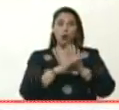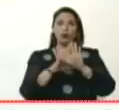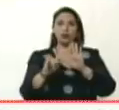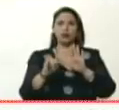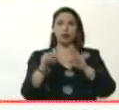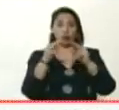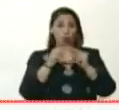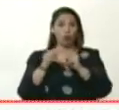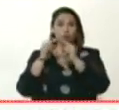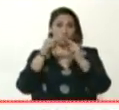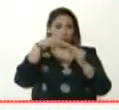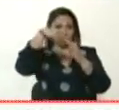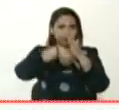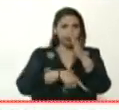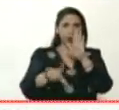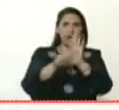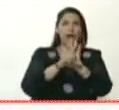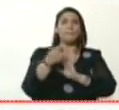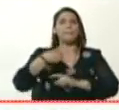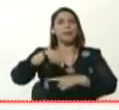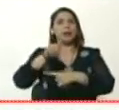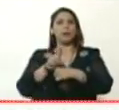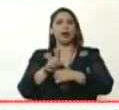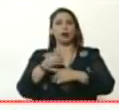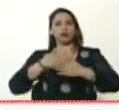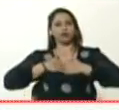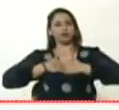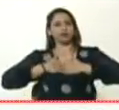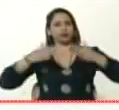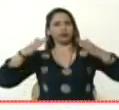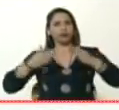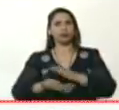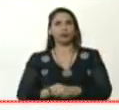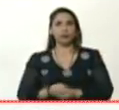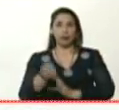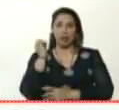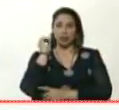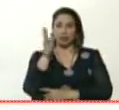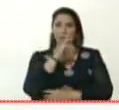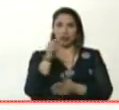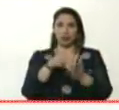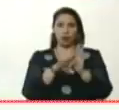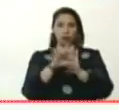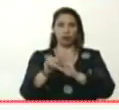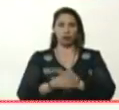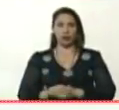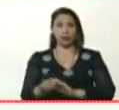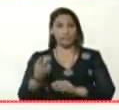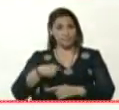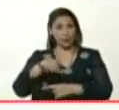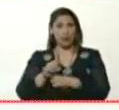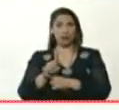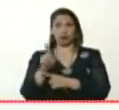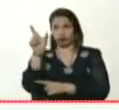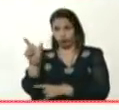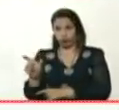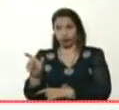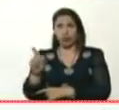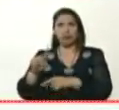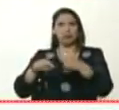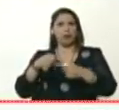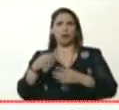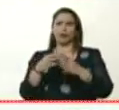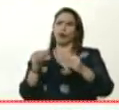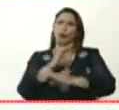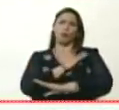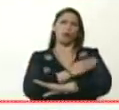conocedor de eso, fue el primero que se puso a la orden de la Asamblea Nacional Constituyente. El primero. Después pasaron todos los poderes por